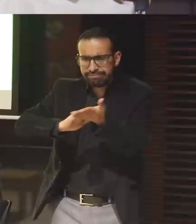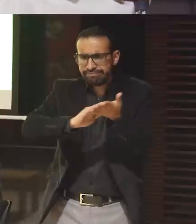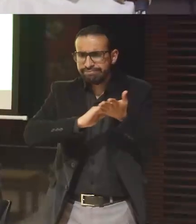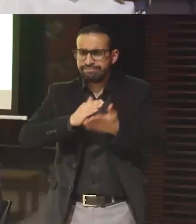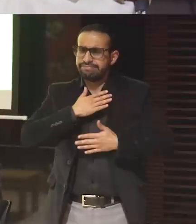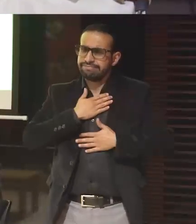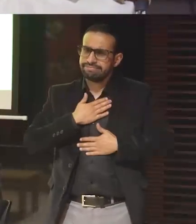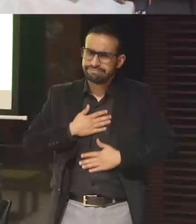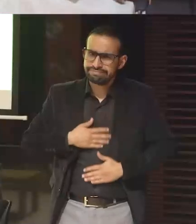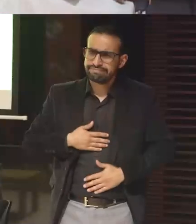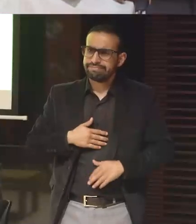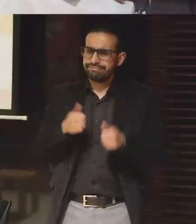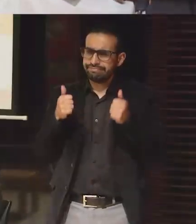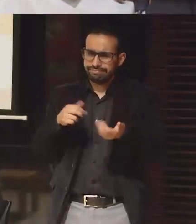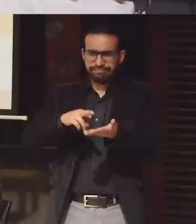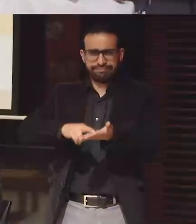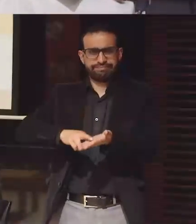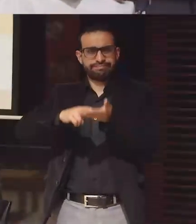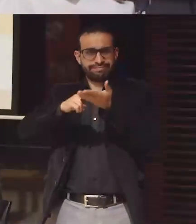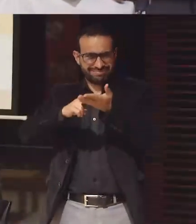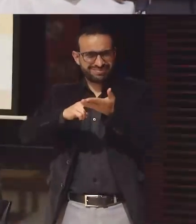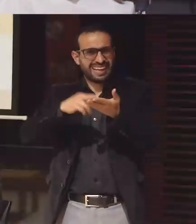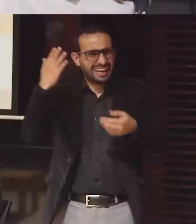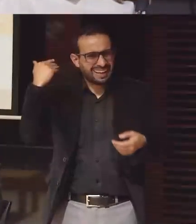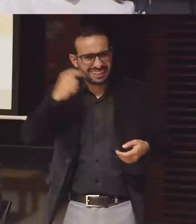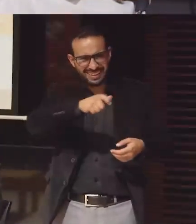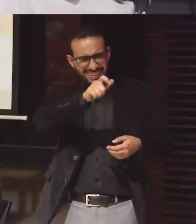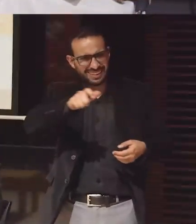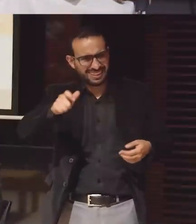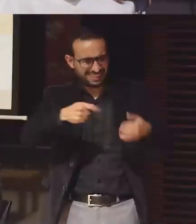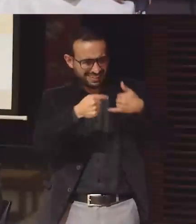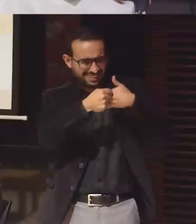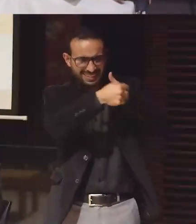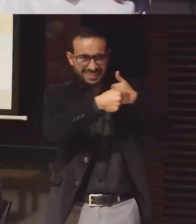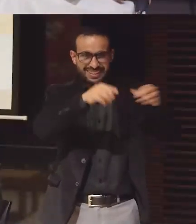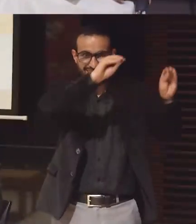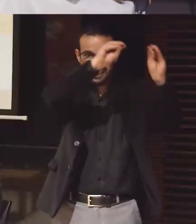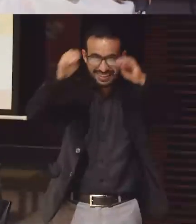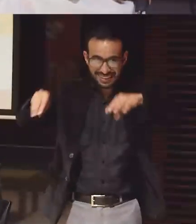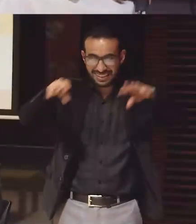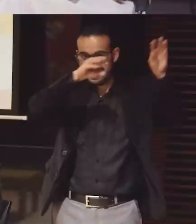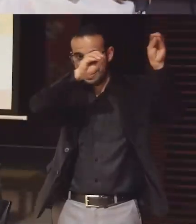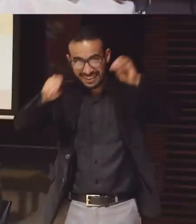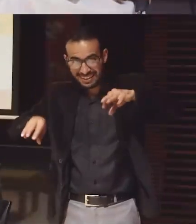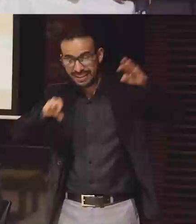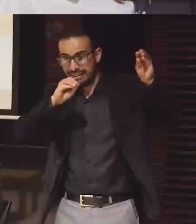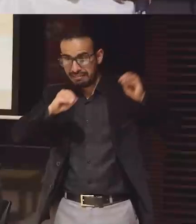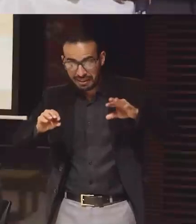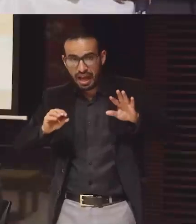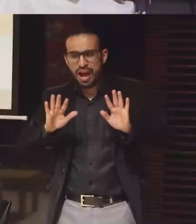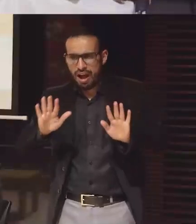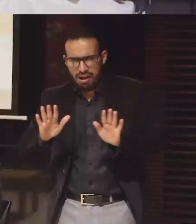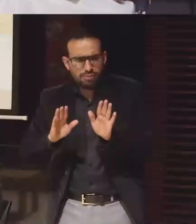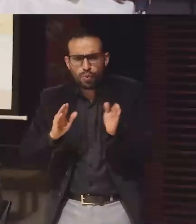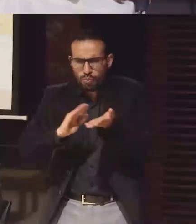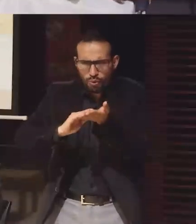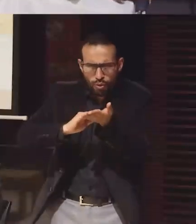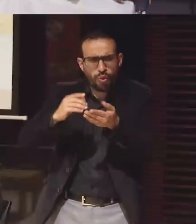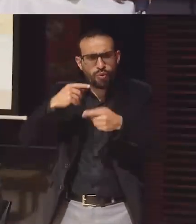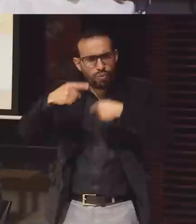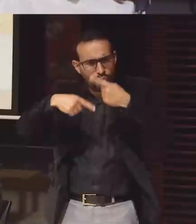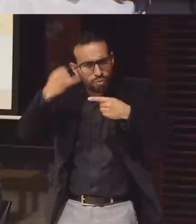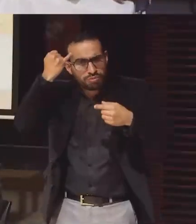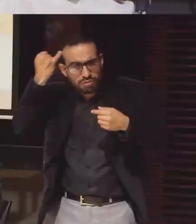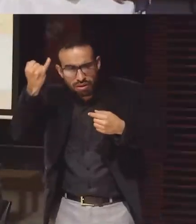pasó en otras zonas del país y llegaron acá. Entonces, eso por encima es el Bronx Distrito Creativo.